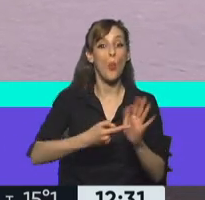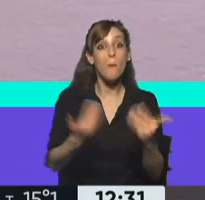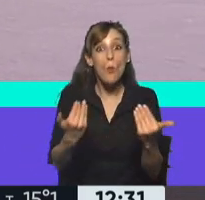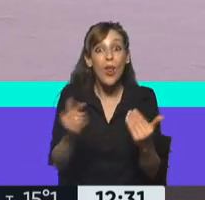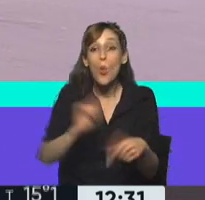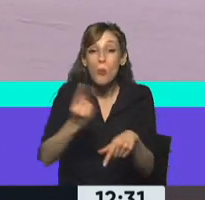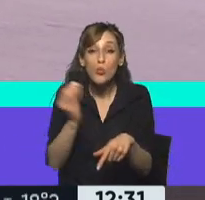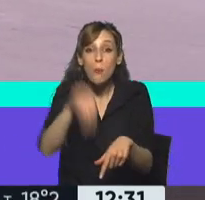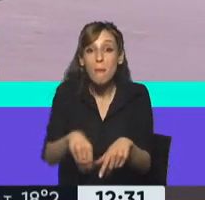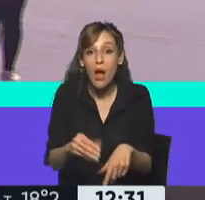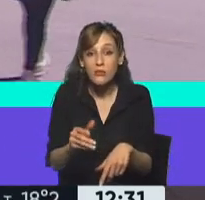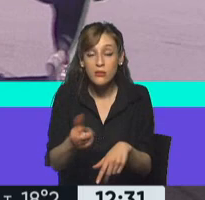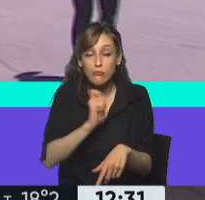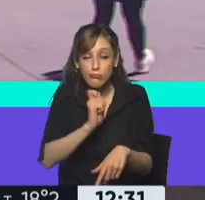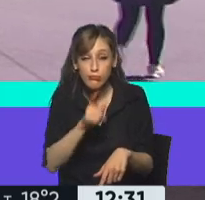más o no.